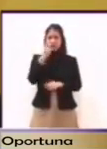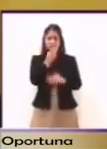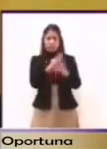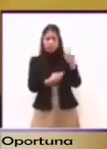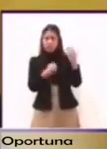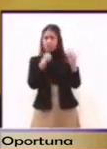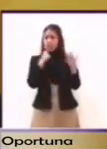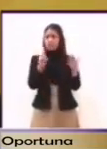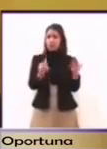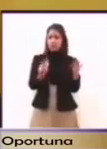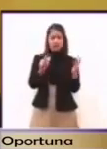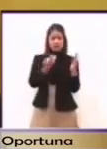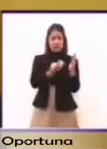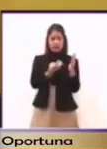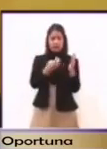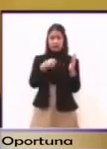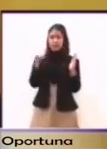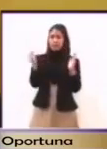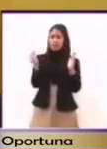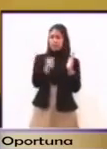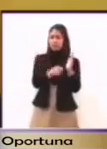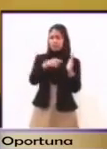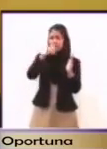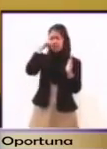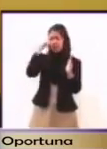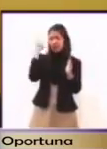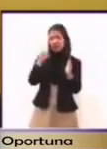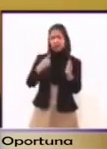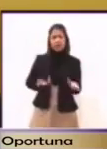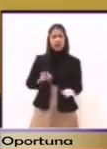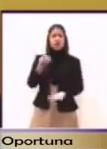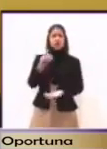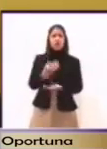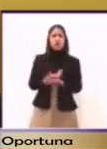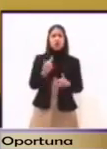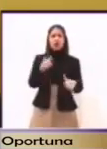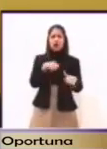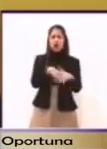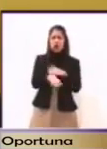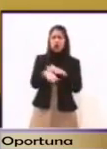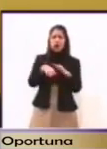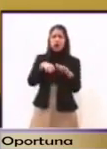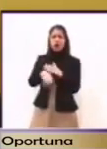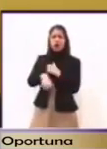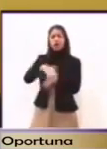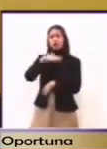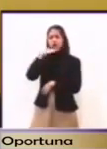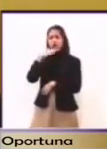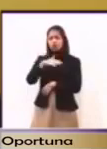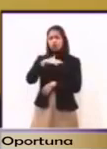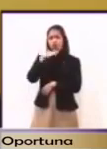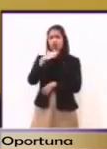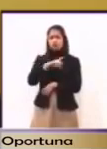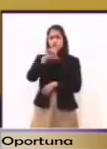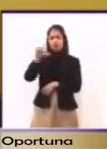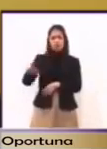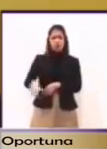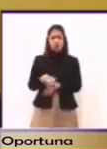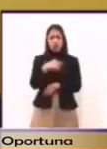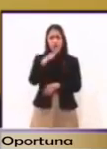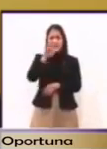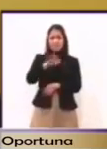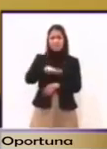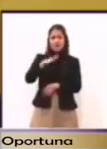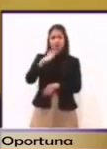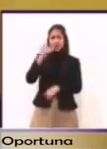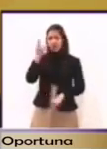un programa para llenarse de corrupción y terminar dándonos a tole con el dedo de algo